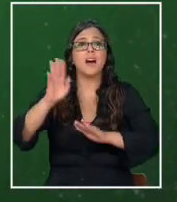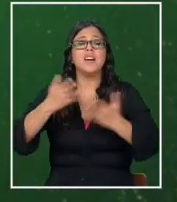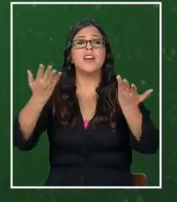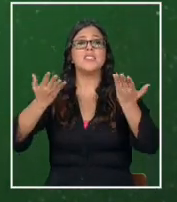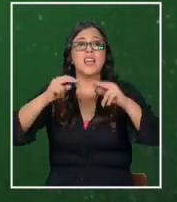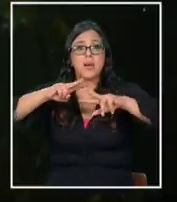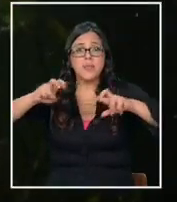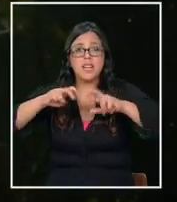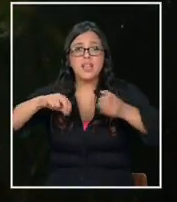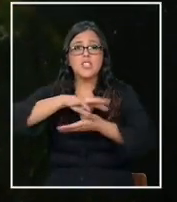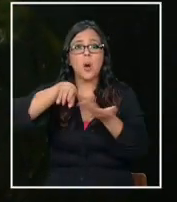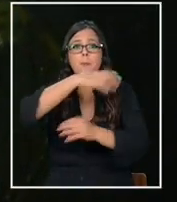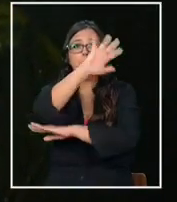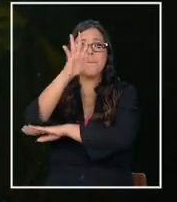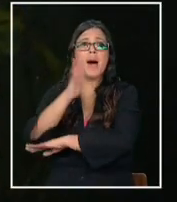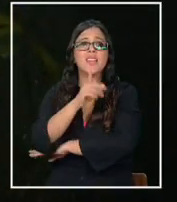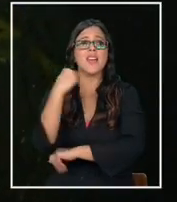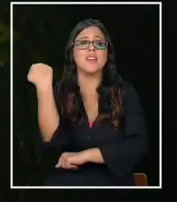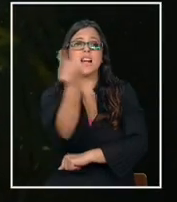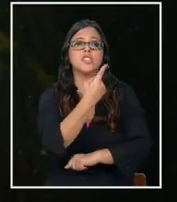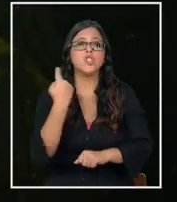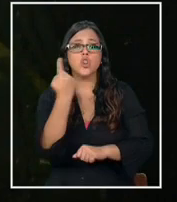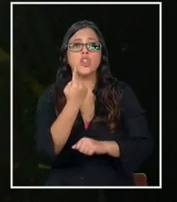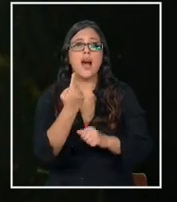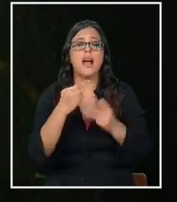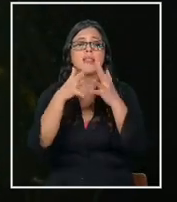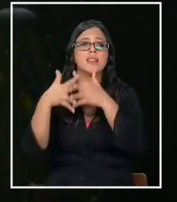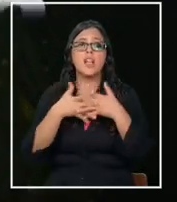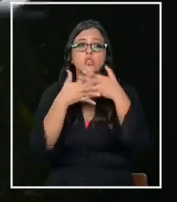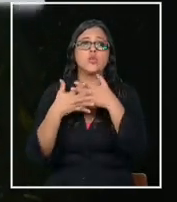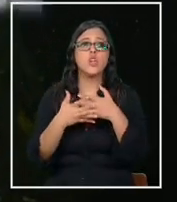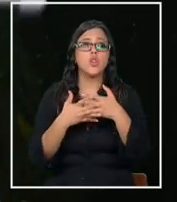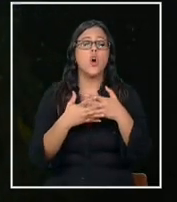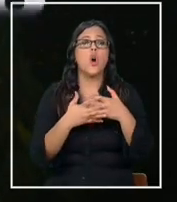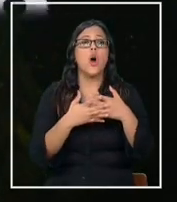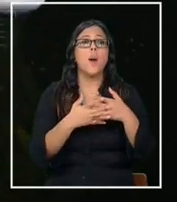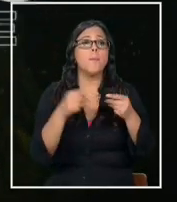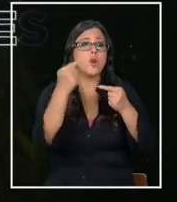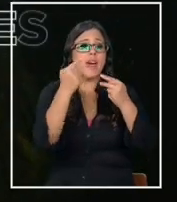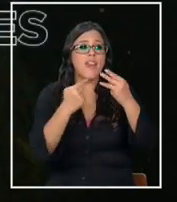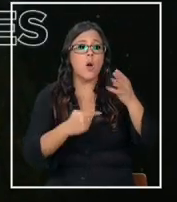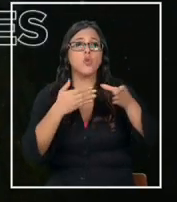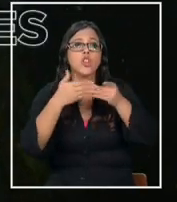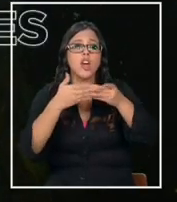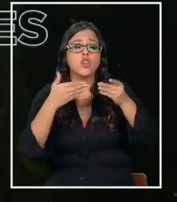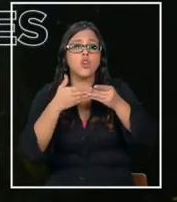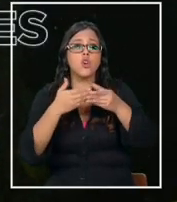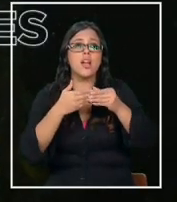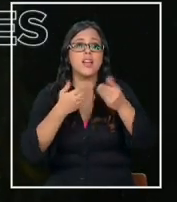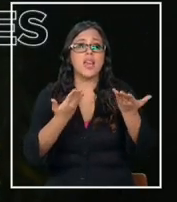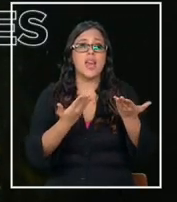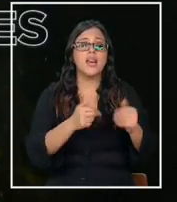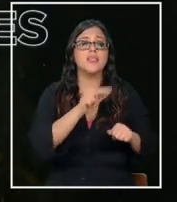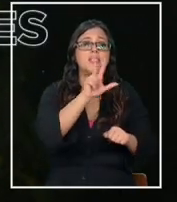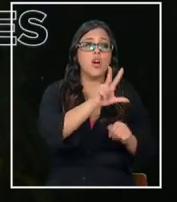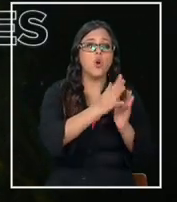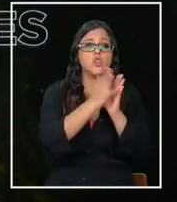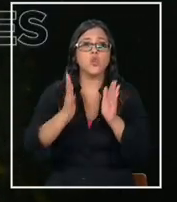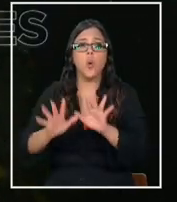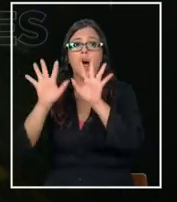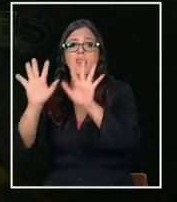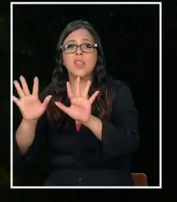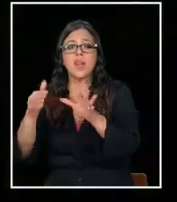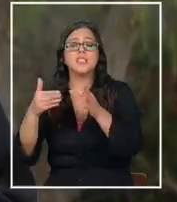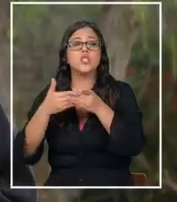de Parques Nacionales de Estados Unidos, por cada dólar invertido en áreas protegidas, retornan entre 8 a 10 dólares a la